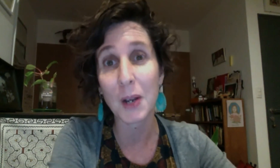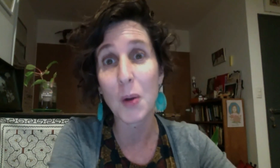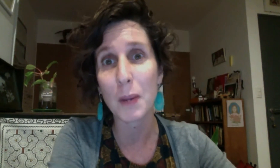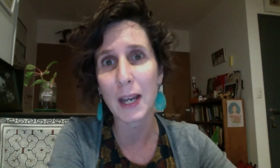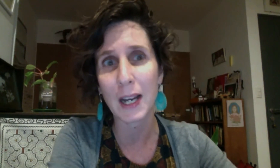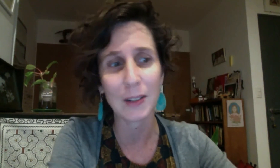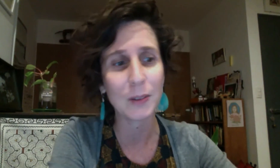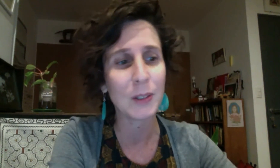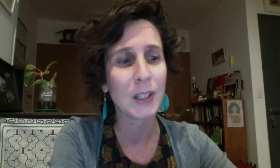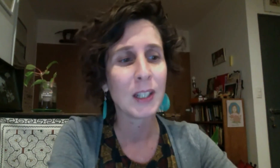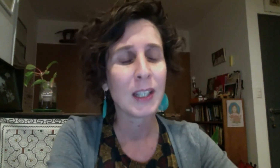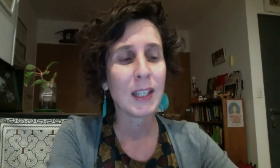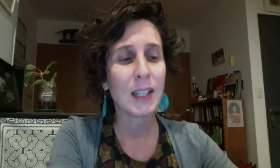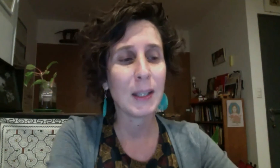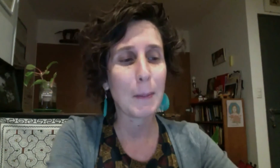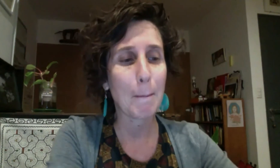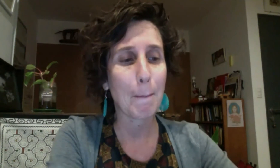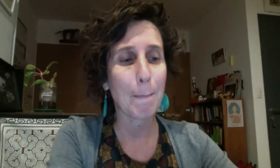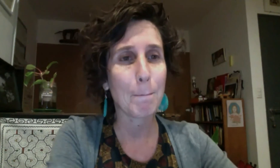bien compleja, ¿no?